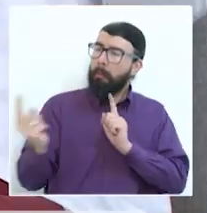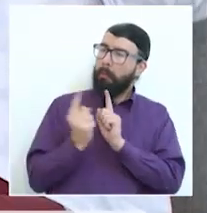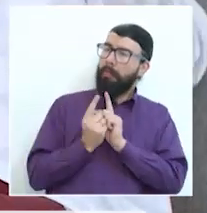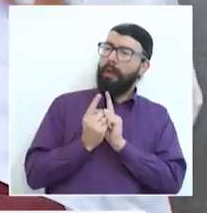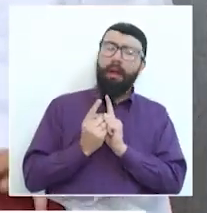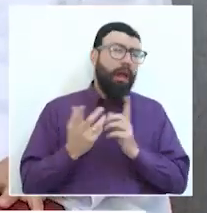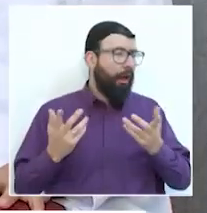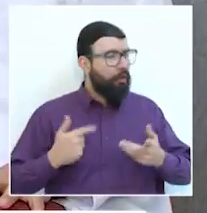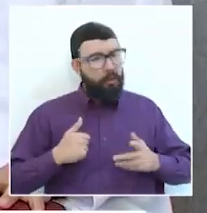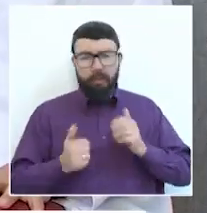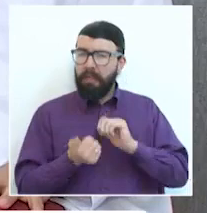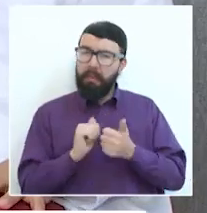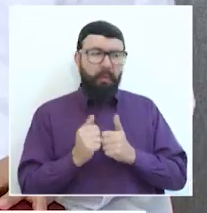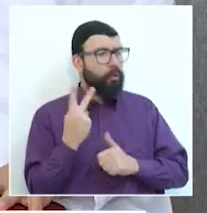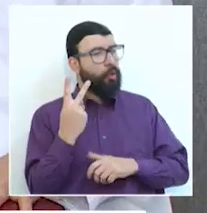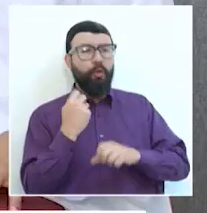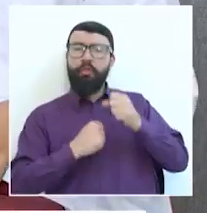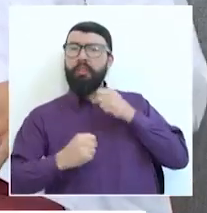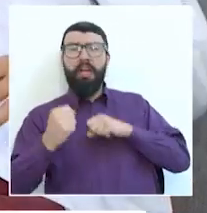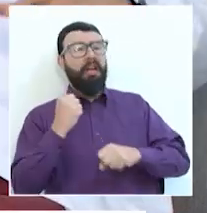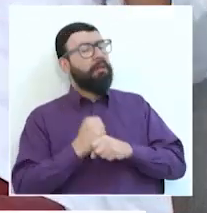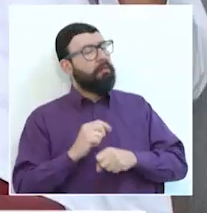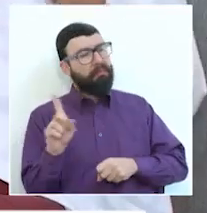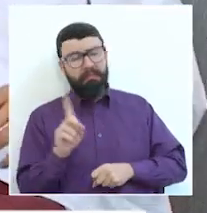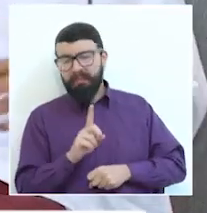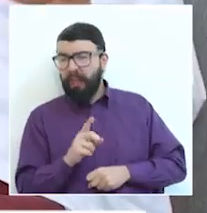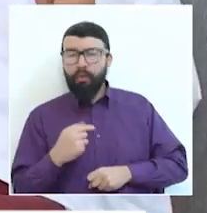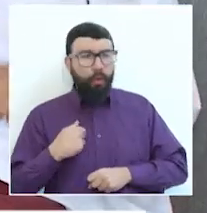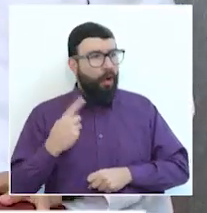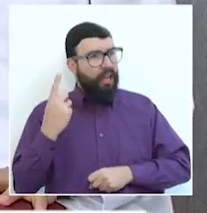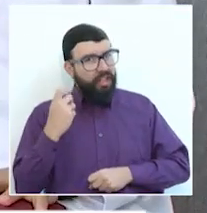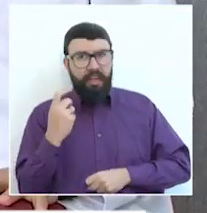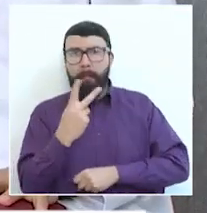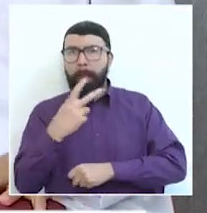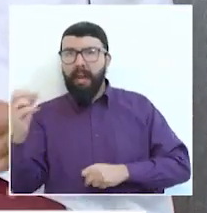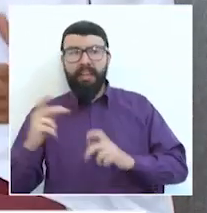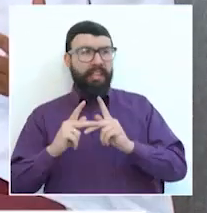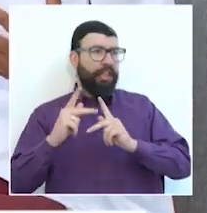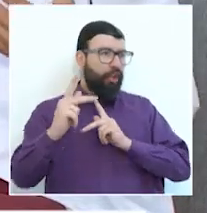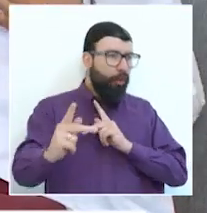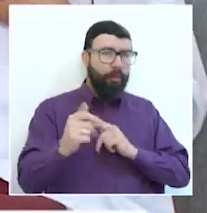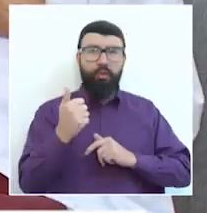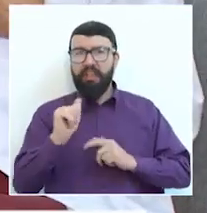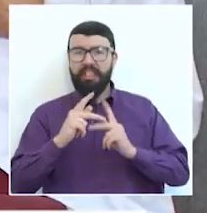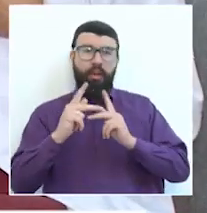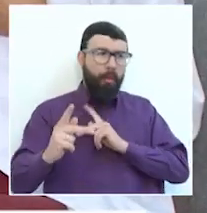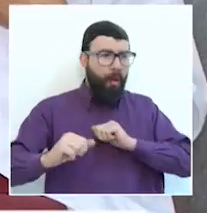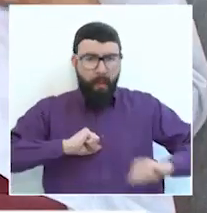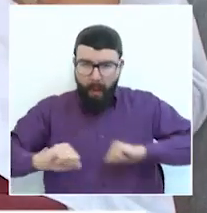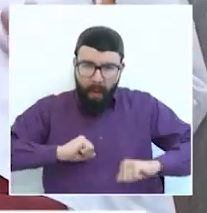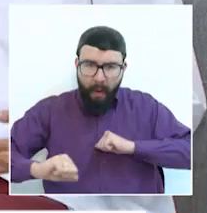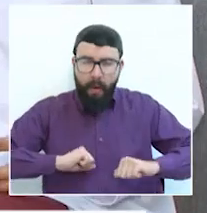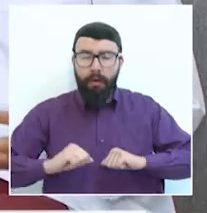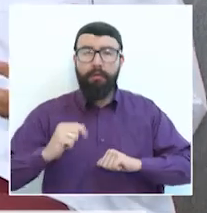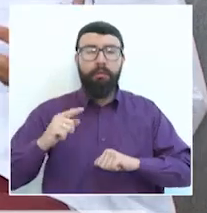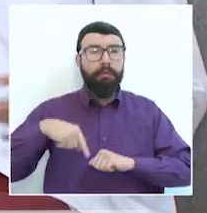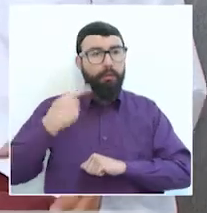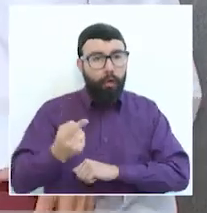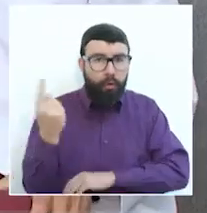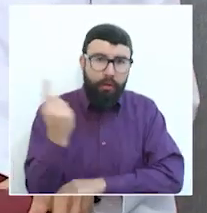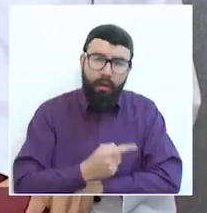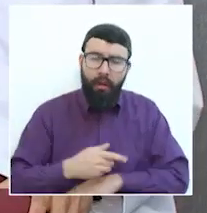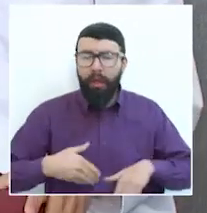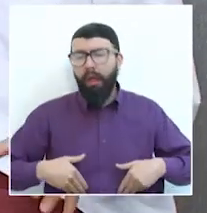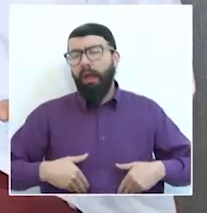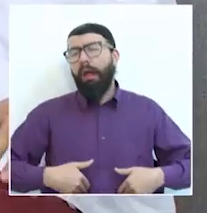yo no hago ejercicio hace 2 años y ayer me corrí 20 kilómetros, 10 kilómetros, claro, y al otro día están totalmente